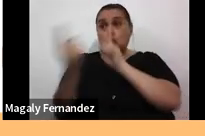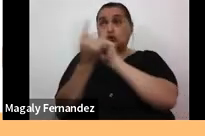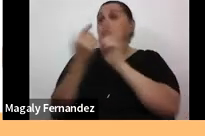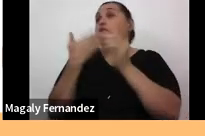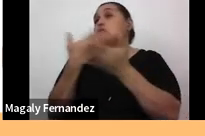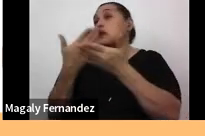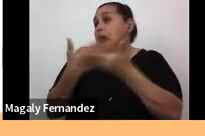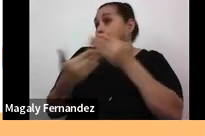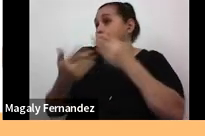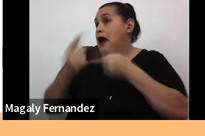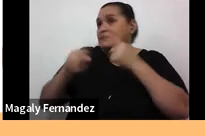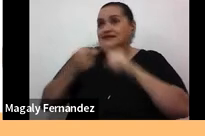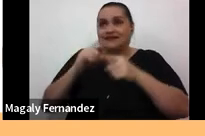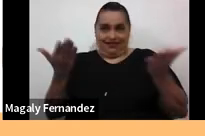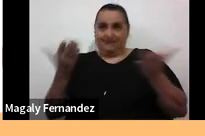por ahí no